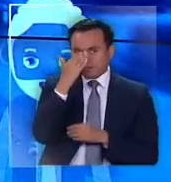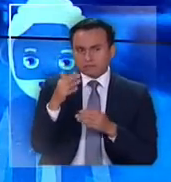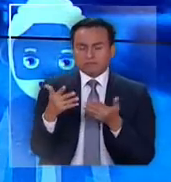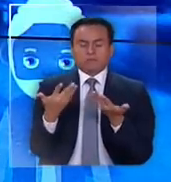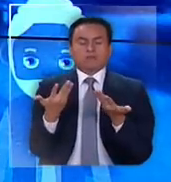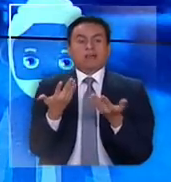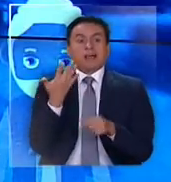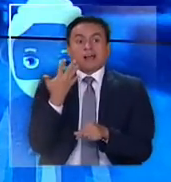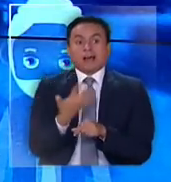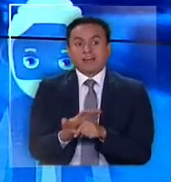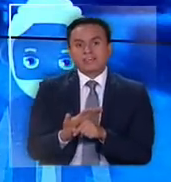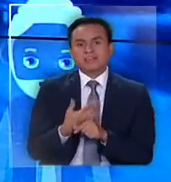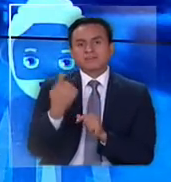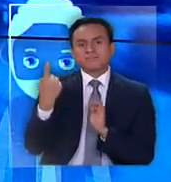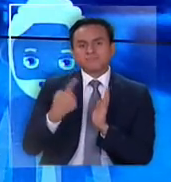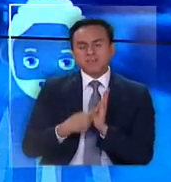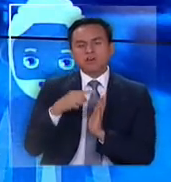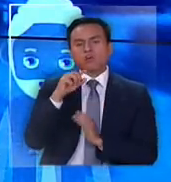sorprendente. Hay